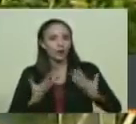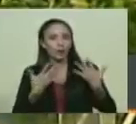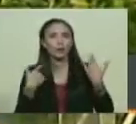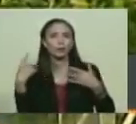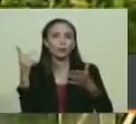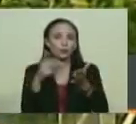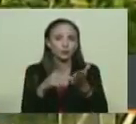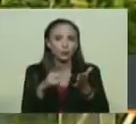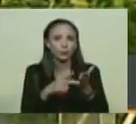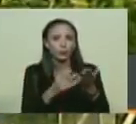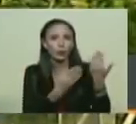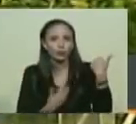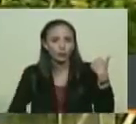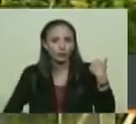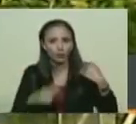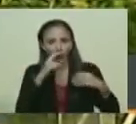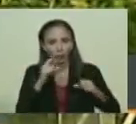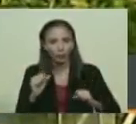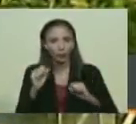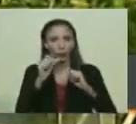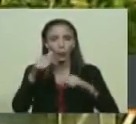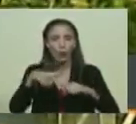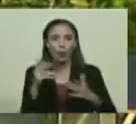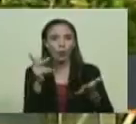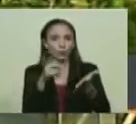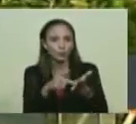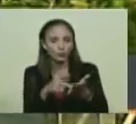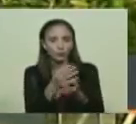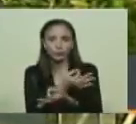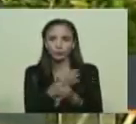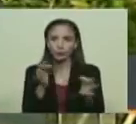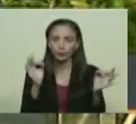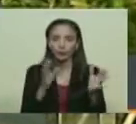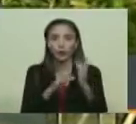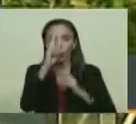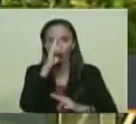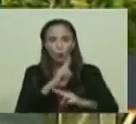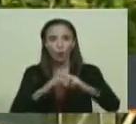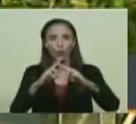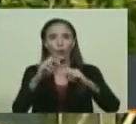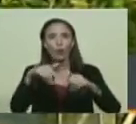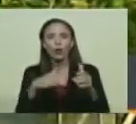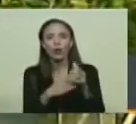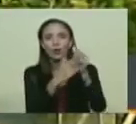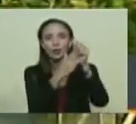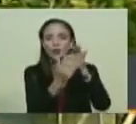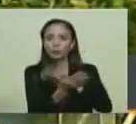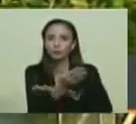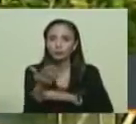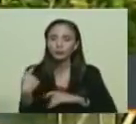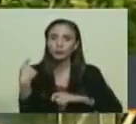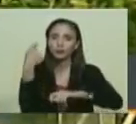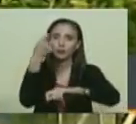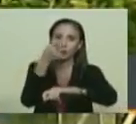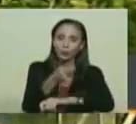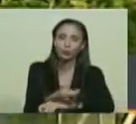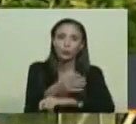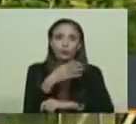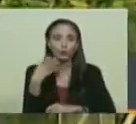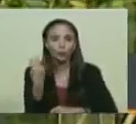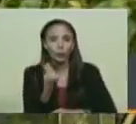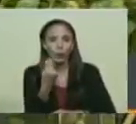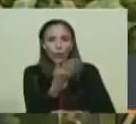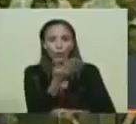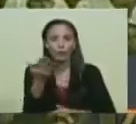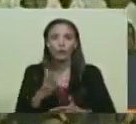comandante en jefe, de presidir, que tenga usted el honor de presidir este acto de graduación de estos jóvenes